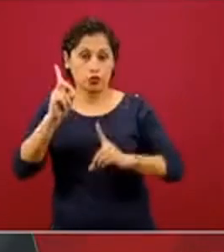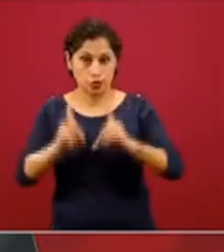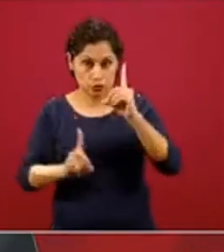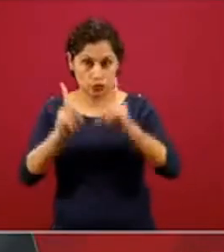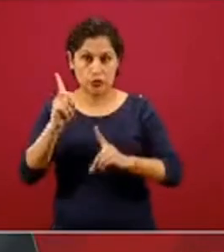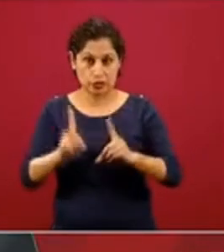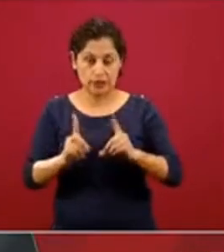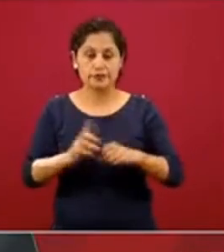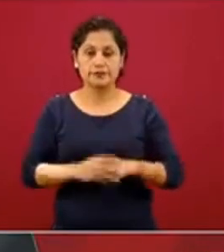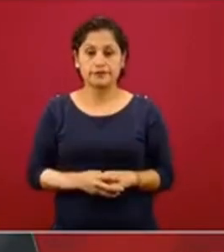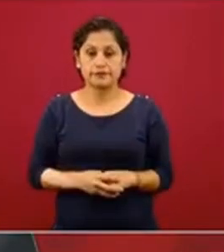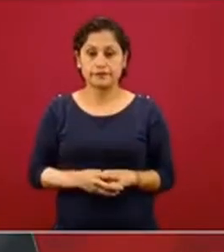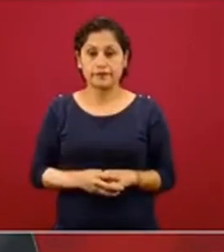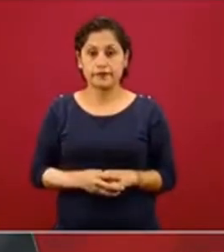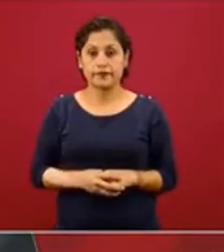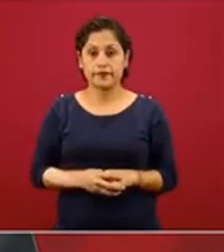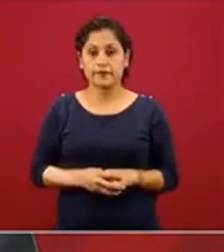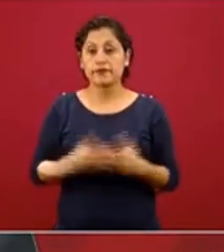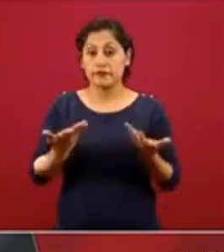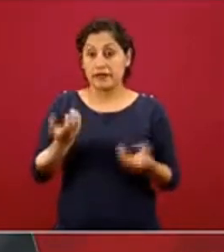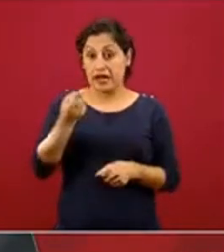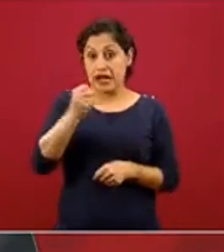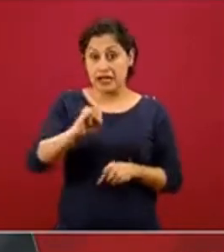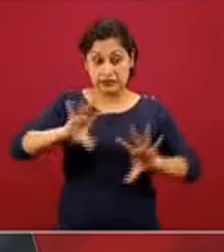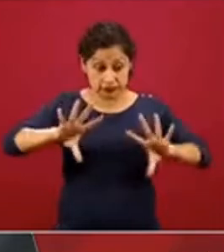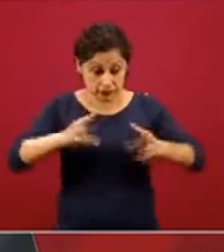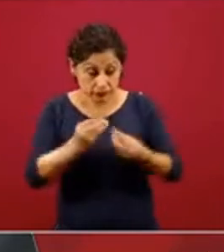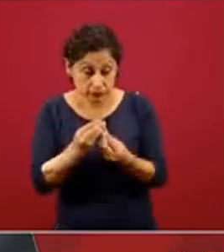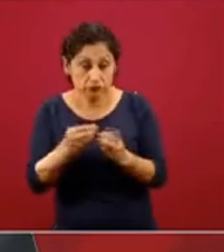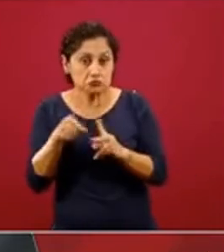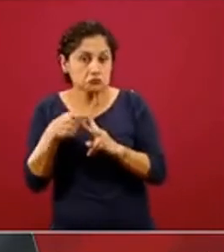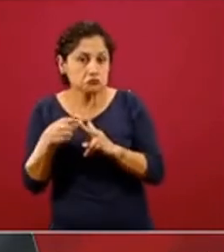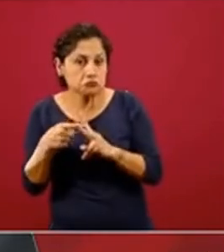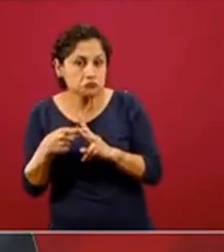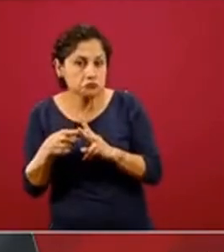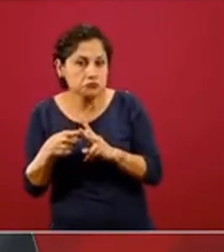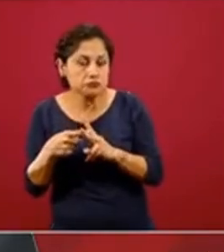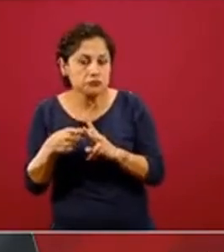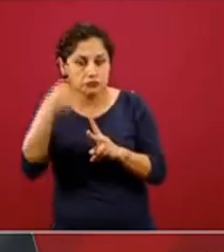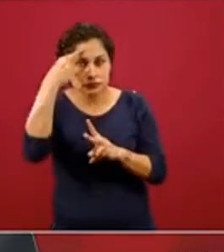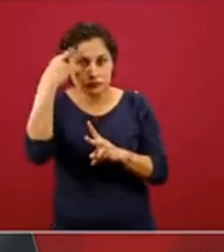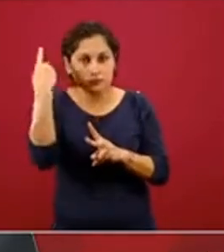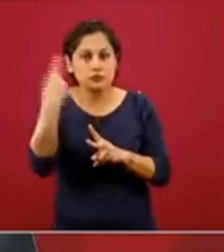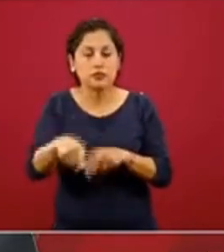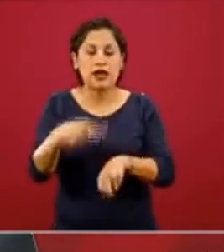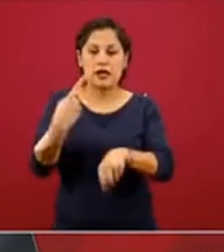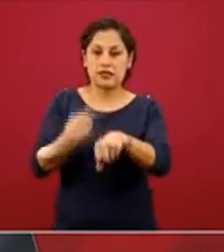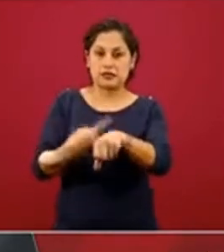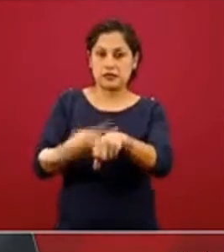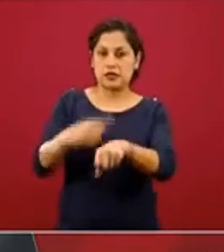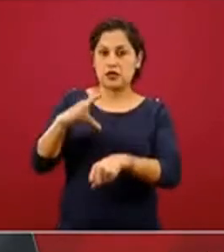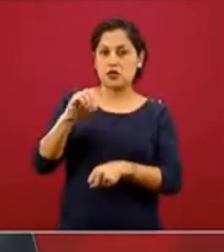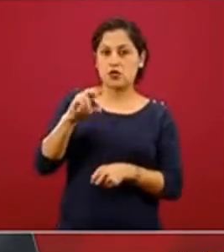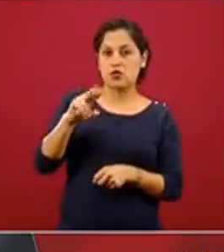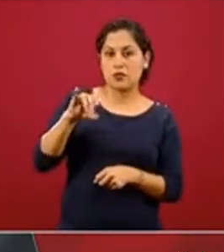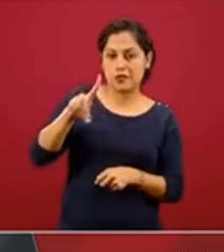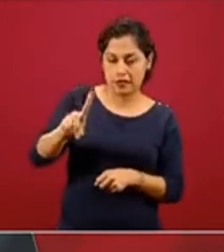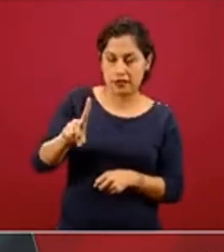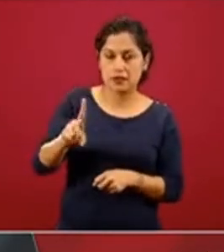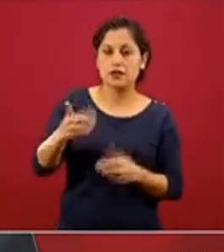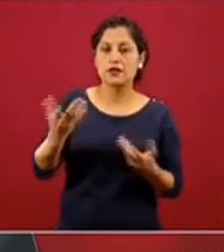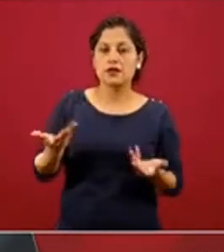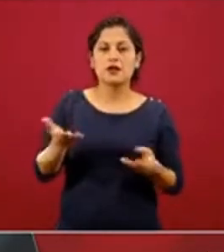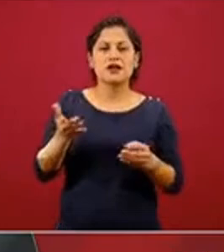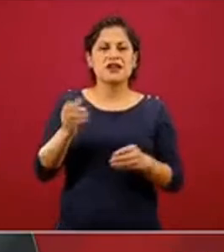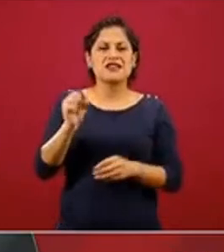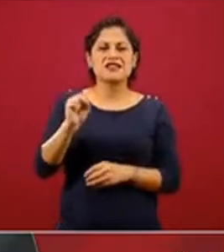aún sospechosos. Y ahí es donde evaluamos la tendencia del síndrome COVID. El síndrome COVID es la presentación